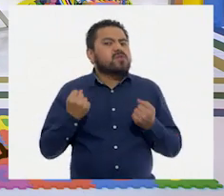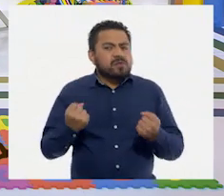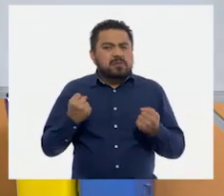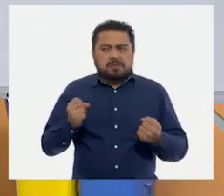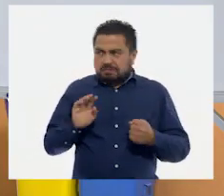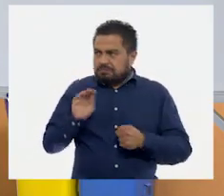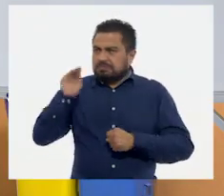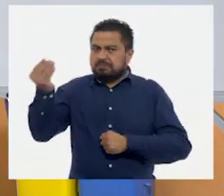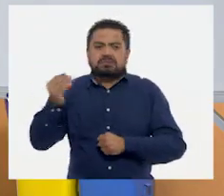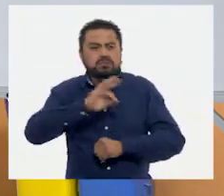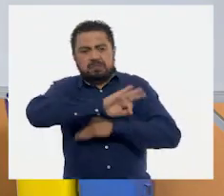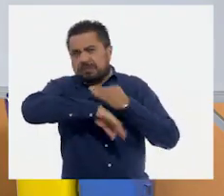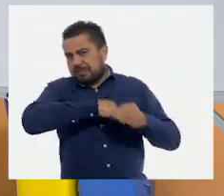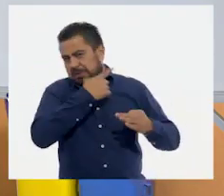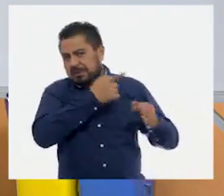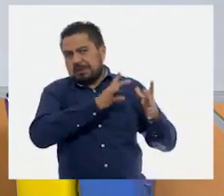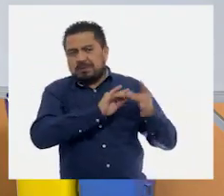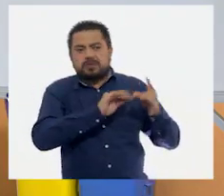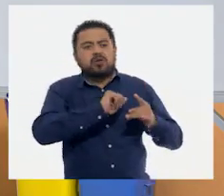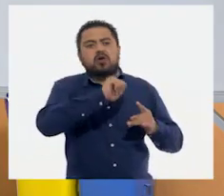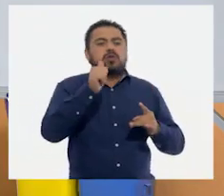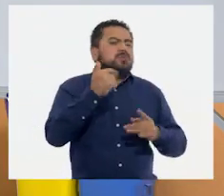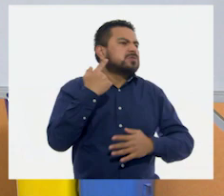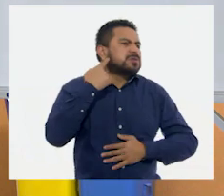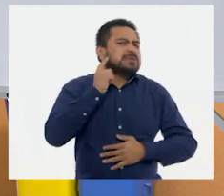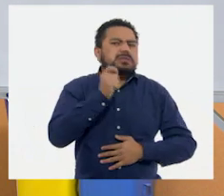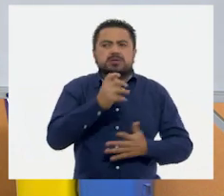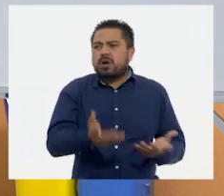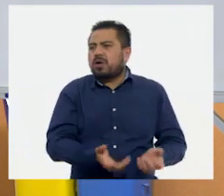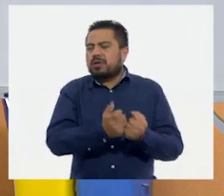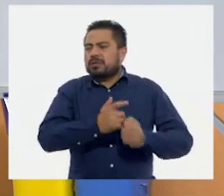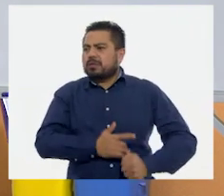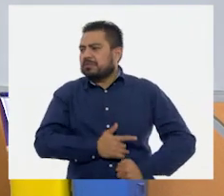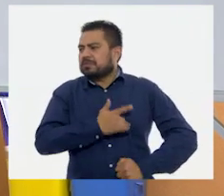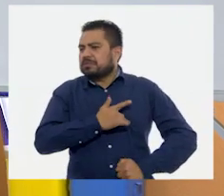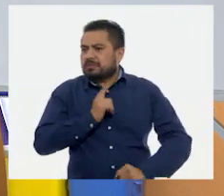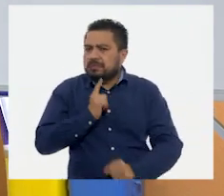¿verdad? Todos dijeron que fuerte. Muy bien. ¿Qué otro sonido lograron percibir?